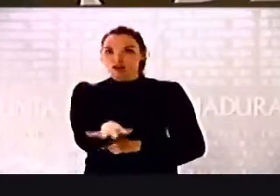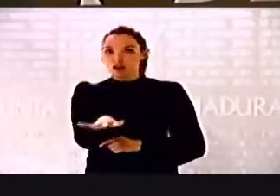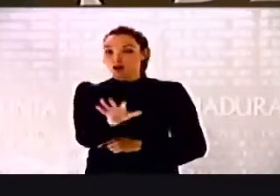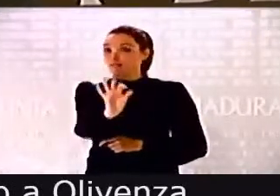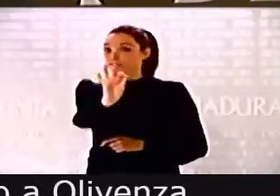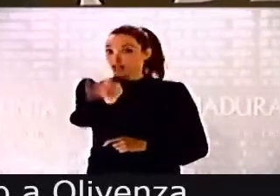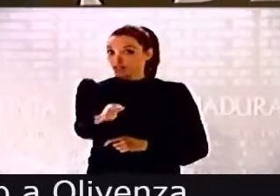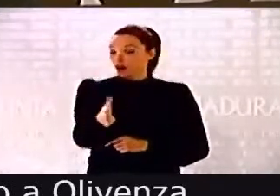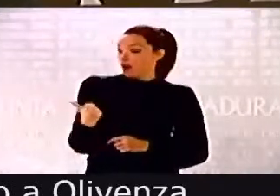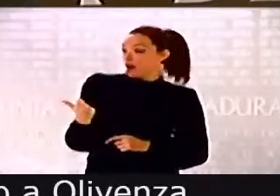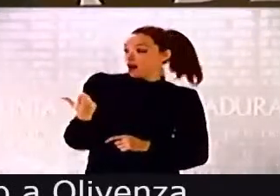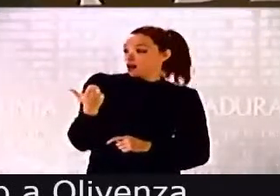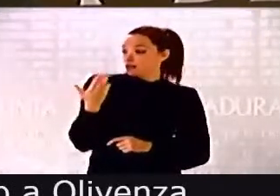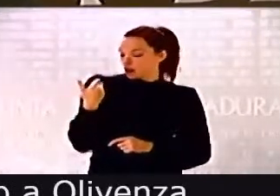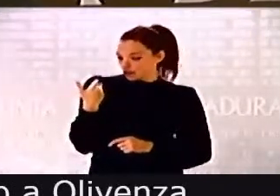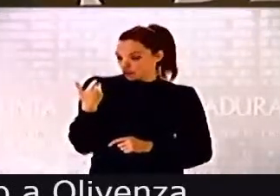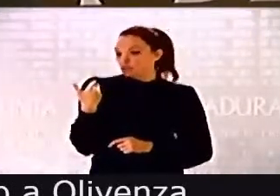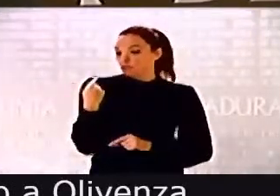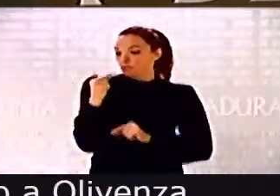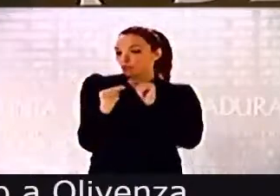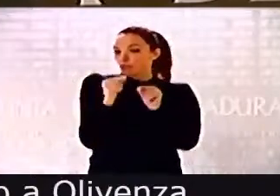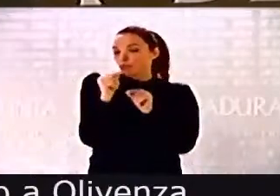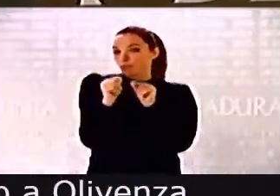ayer se declaró